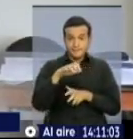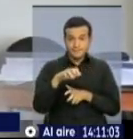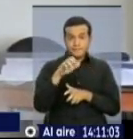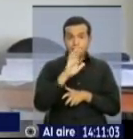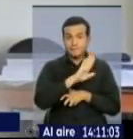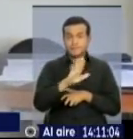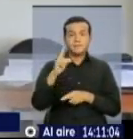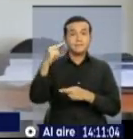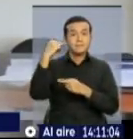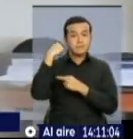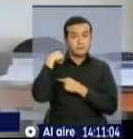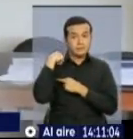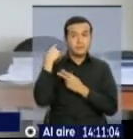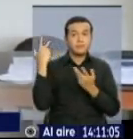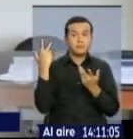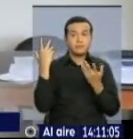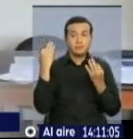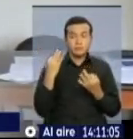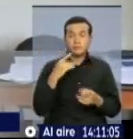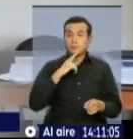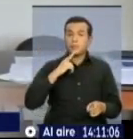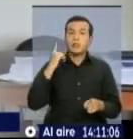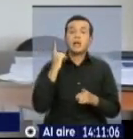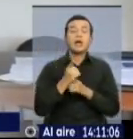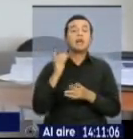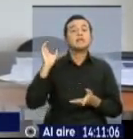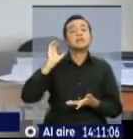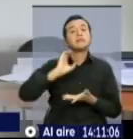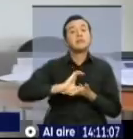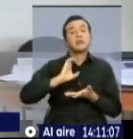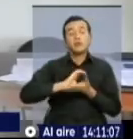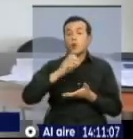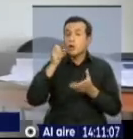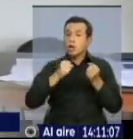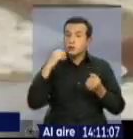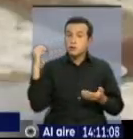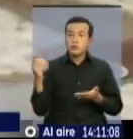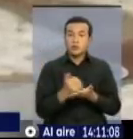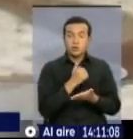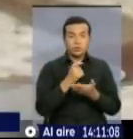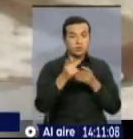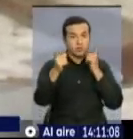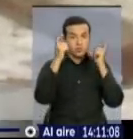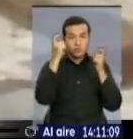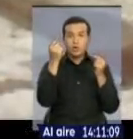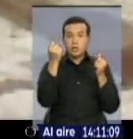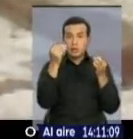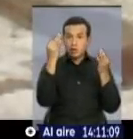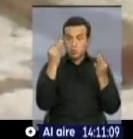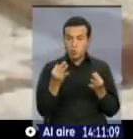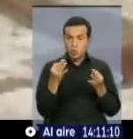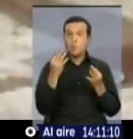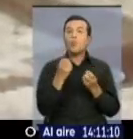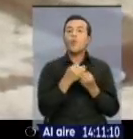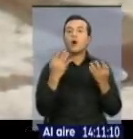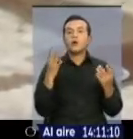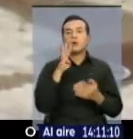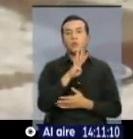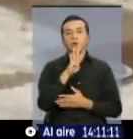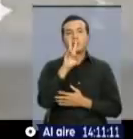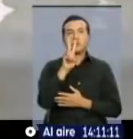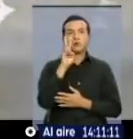sus competencias, puedan acudir a los centros de acopio para hacer control. El precio oficial del litro de leche es de